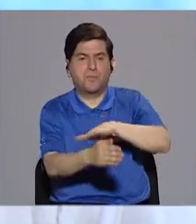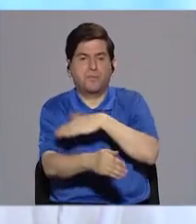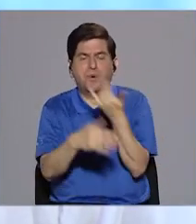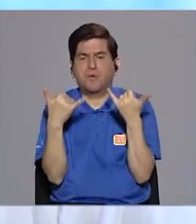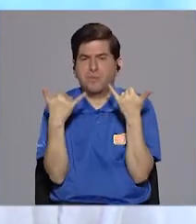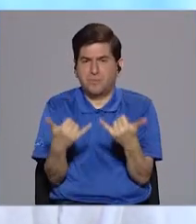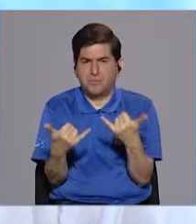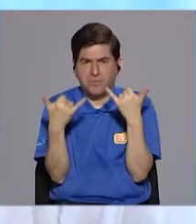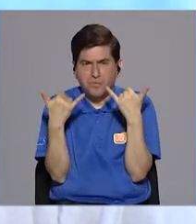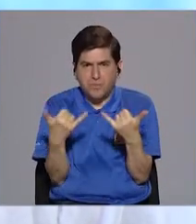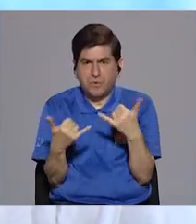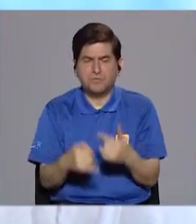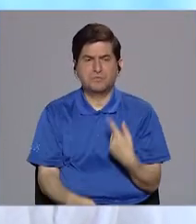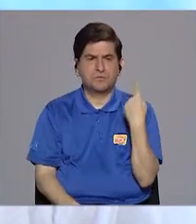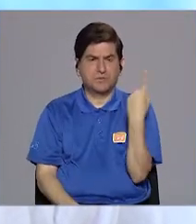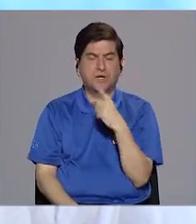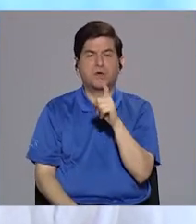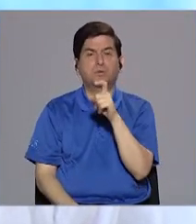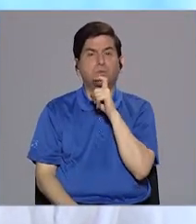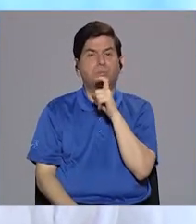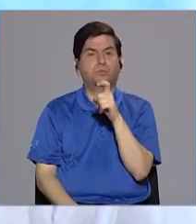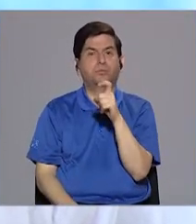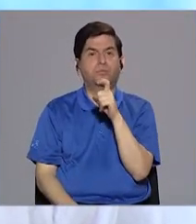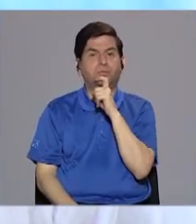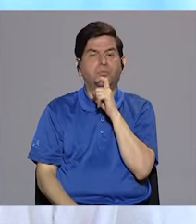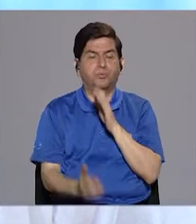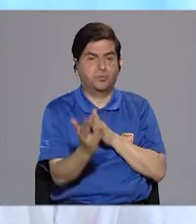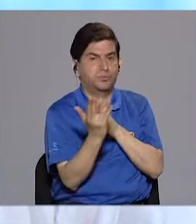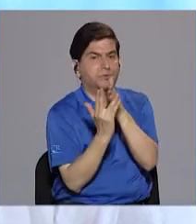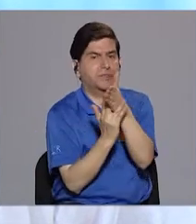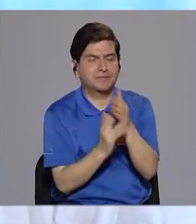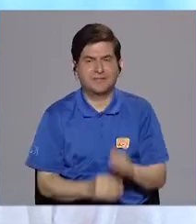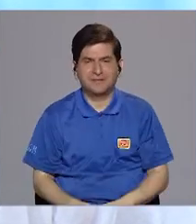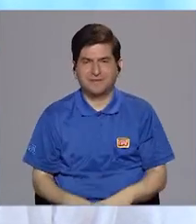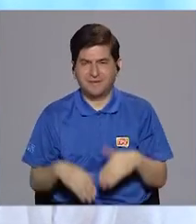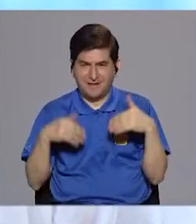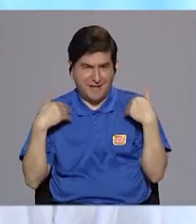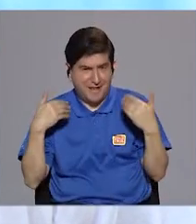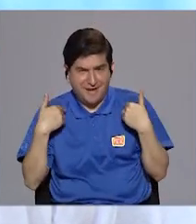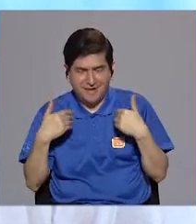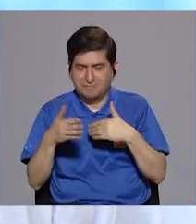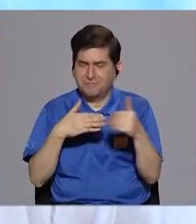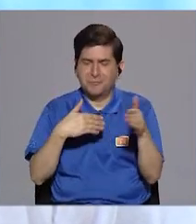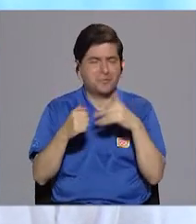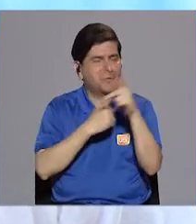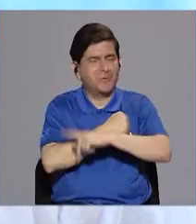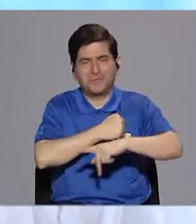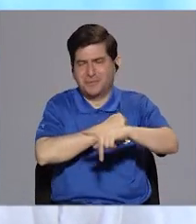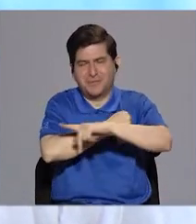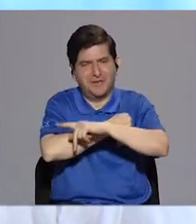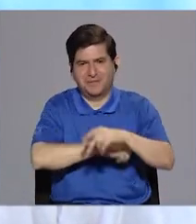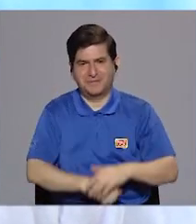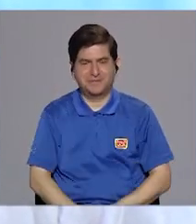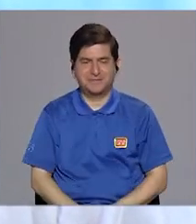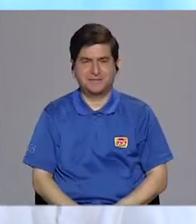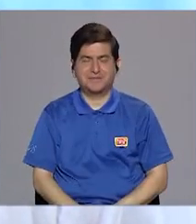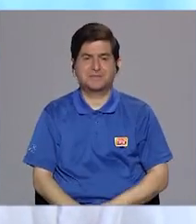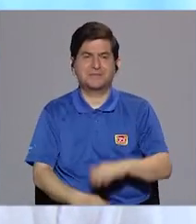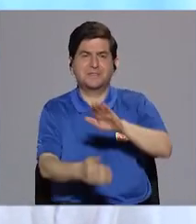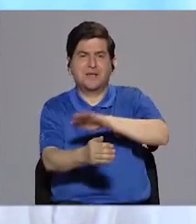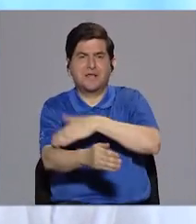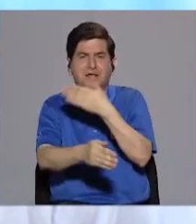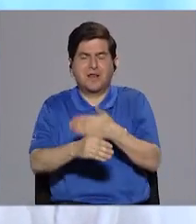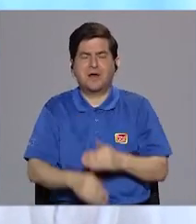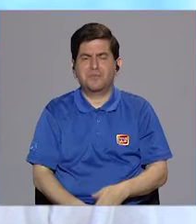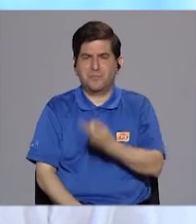música contemporánea siempre es difícil de llegar en muy alegre en cualquier país. La música iberoamericana